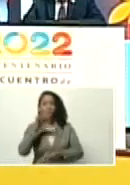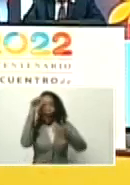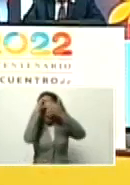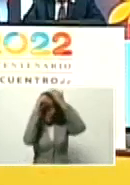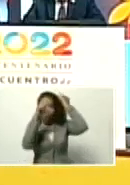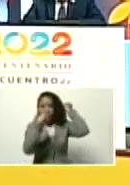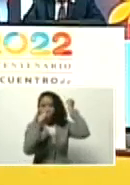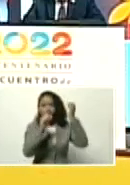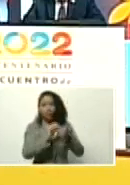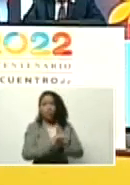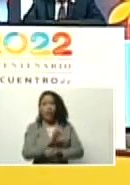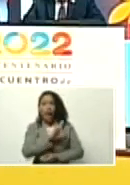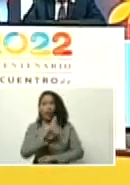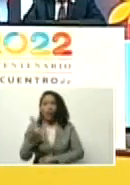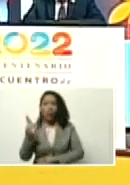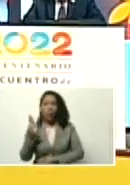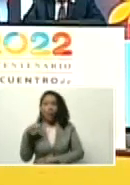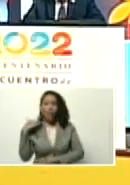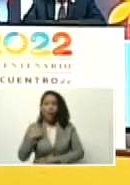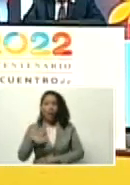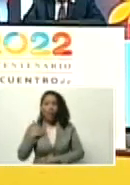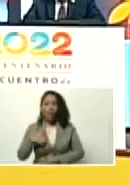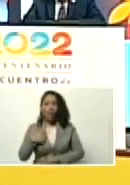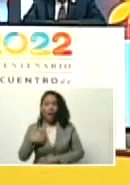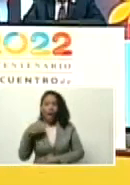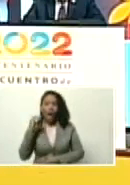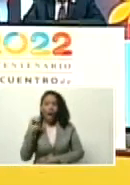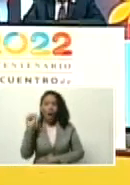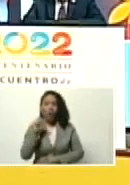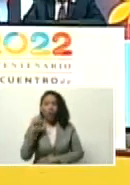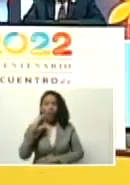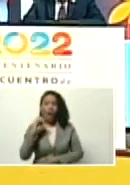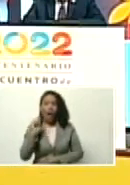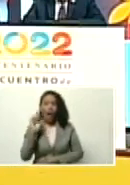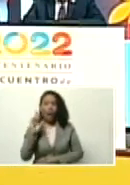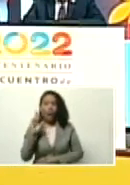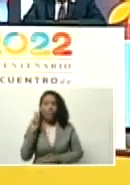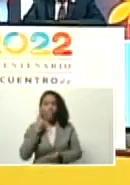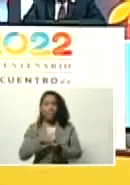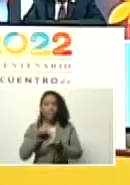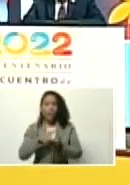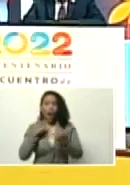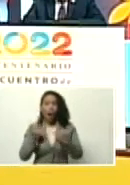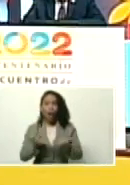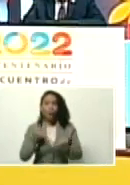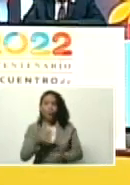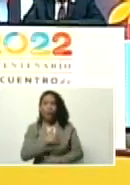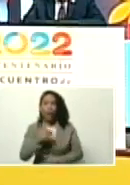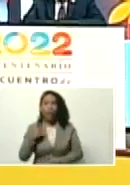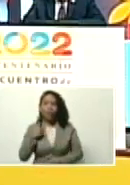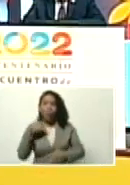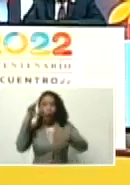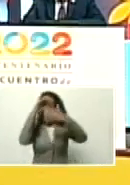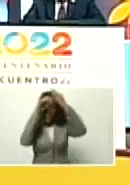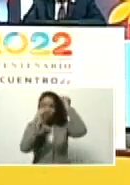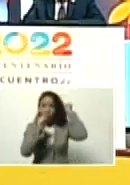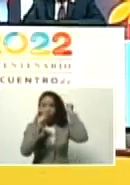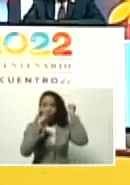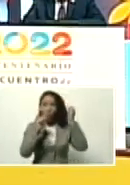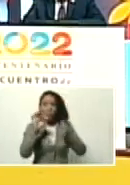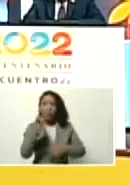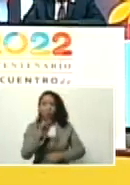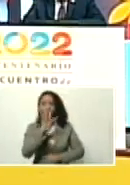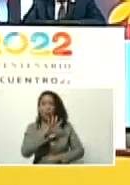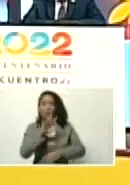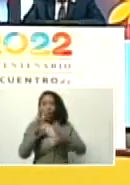embajador de la República Argentina, Oscar Laborde, presente. Querido embajador, apenas hace